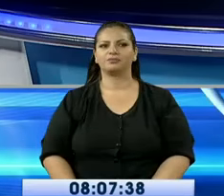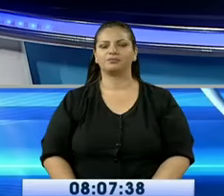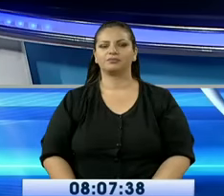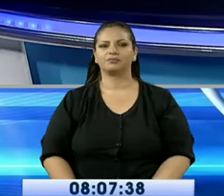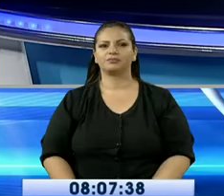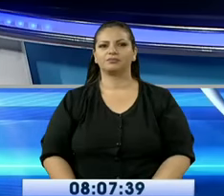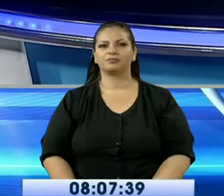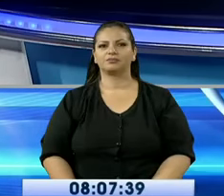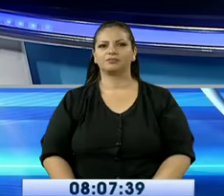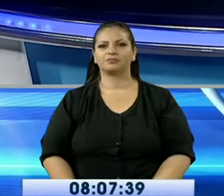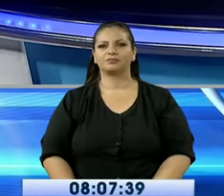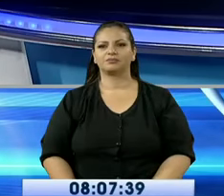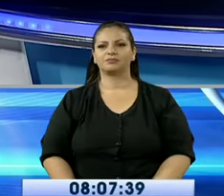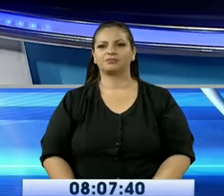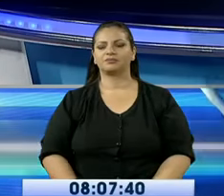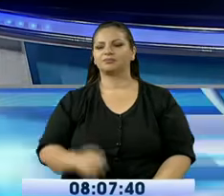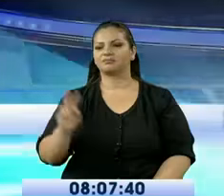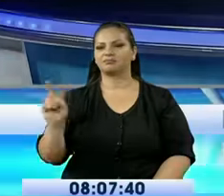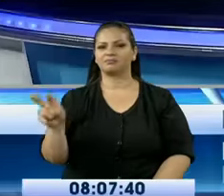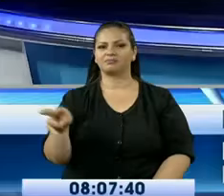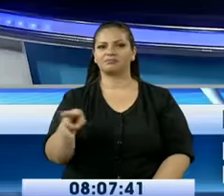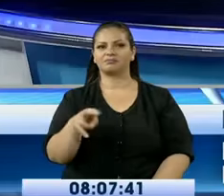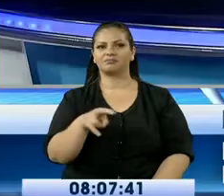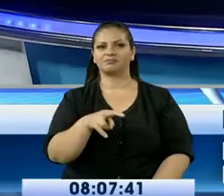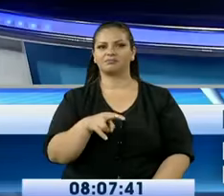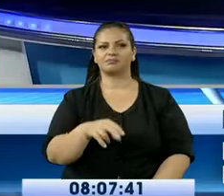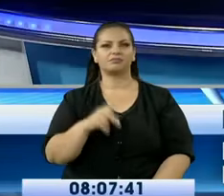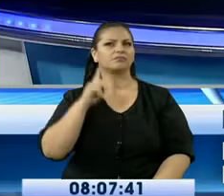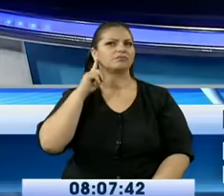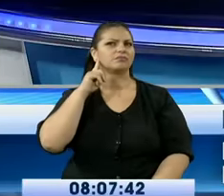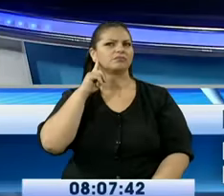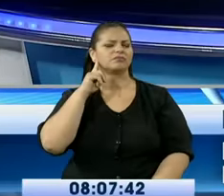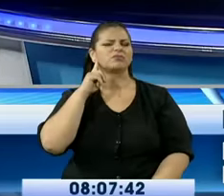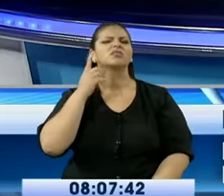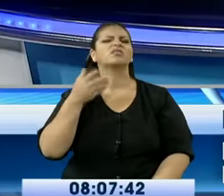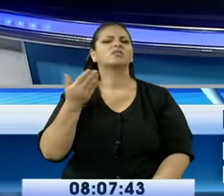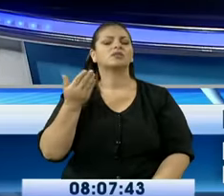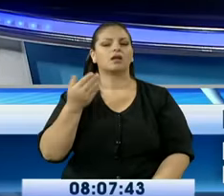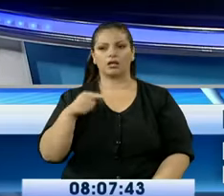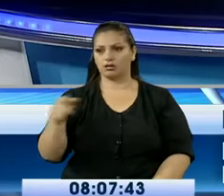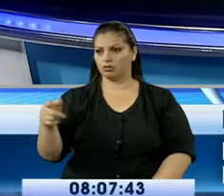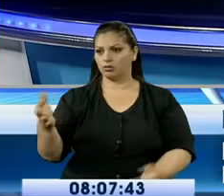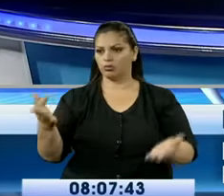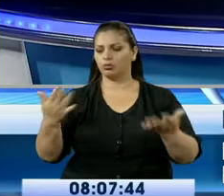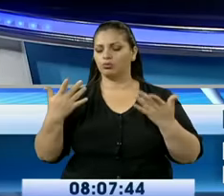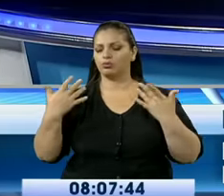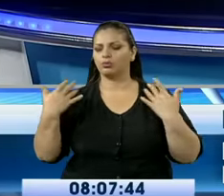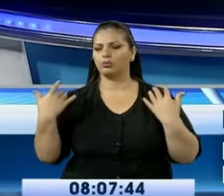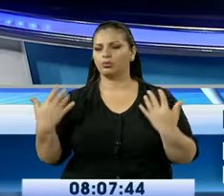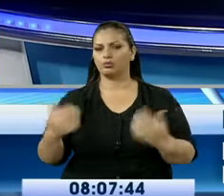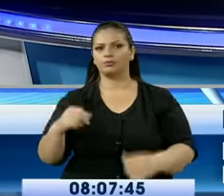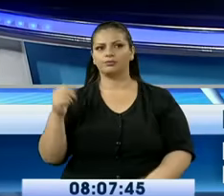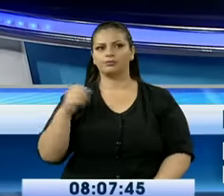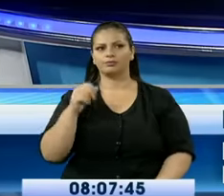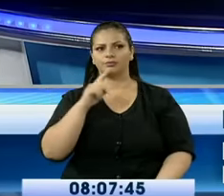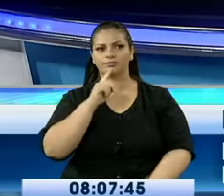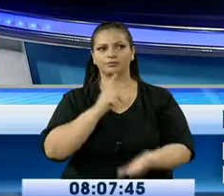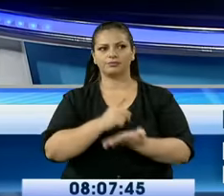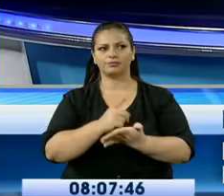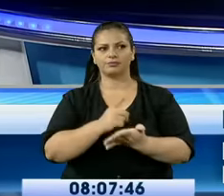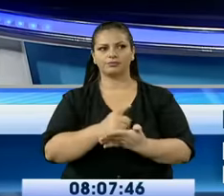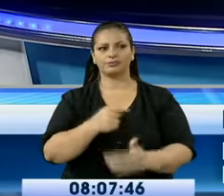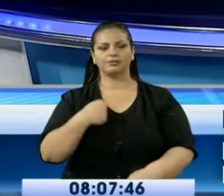Exactamente. Eso sí va a preguntar. Está el ambiente. El ambiente está fresco. El ambiente está fresco, digo, ¿no? Totalmente, sí. Claro. Además que estoy junto al